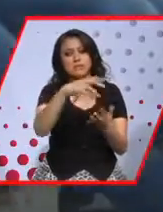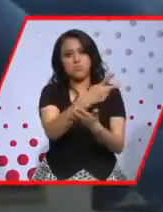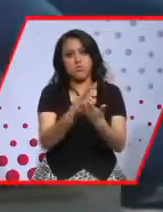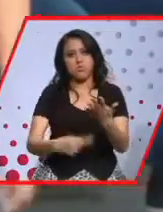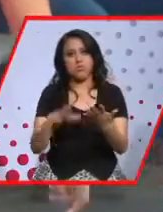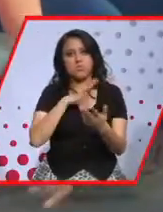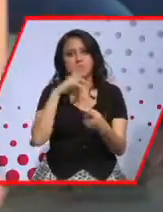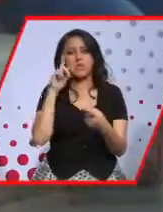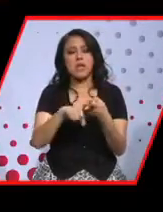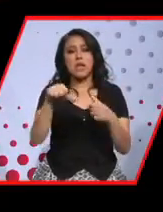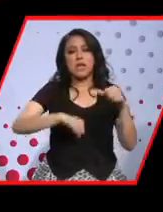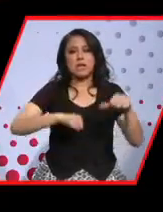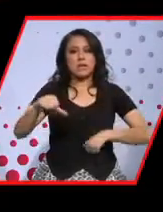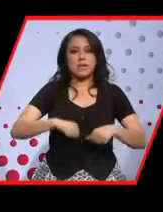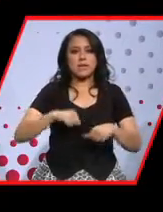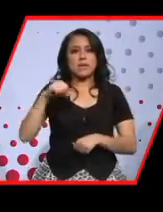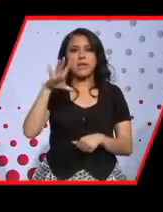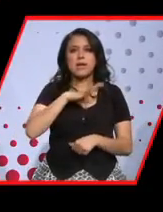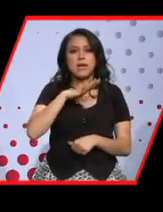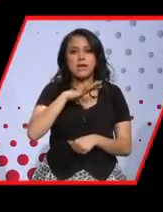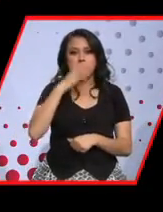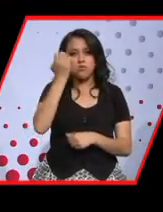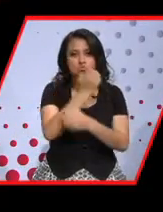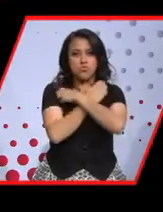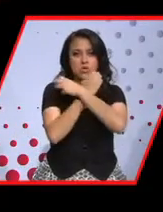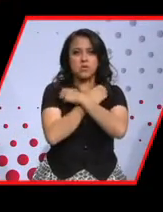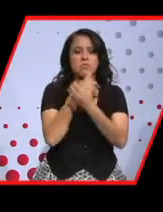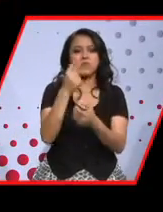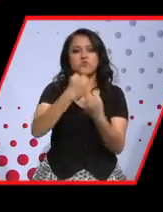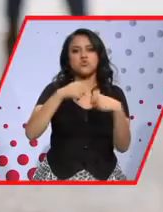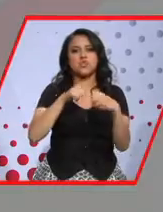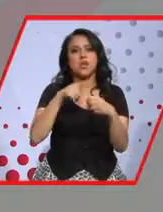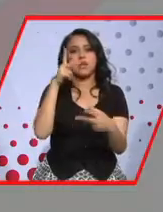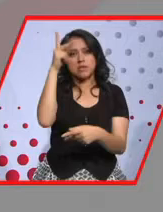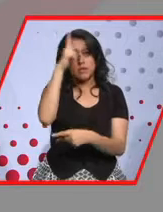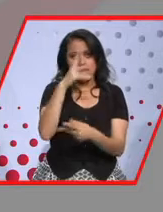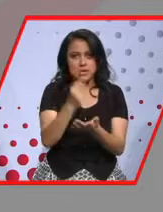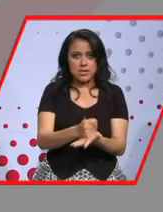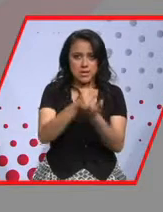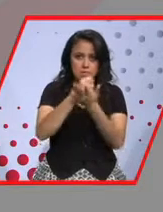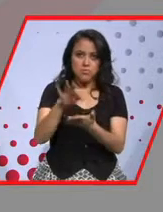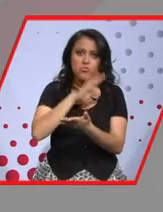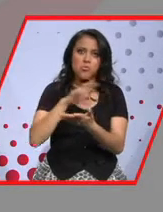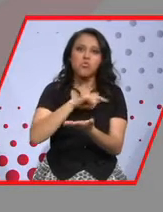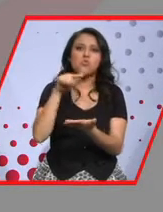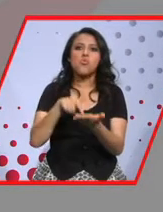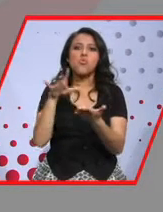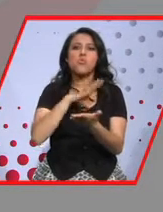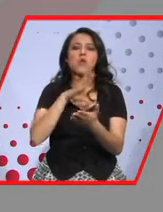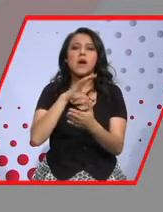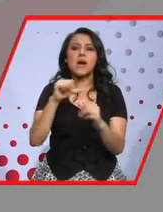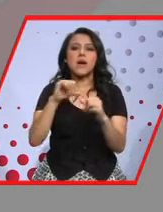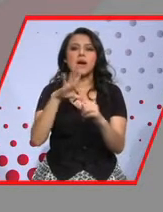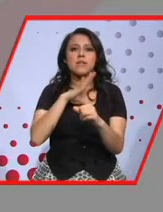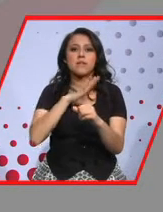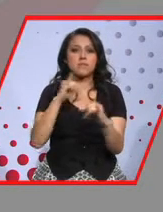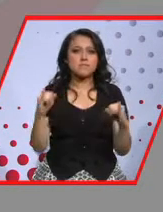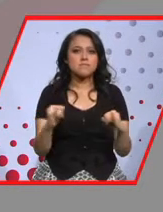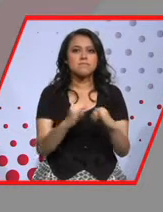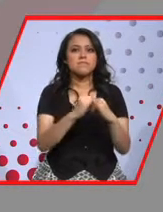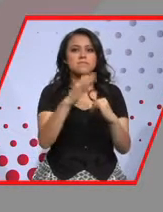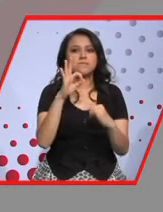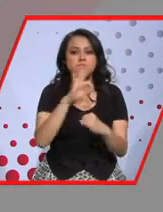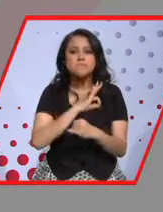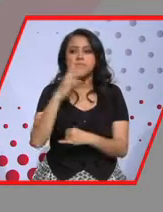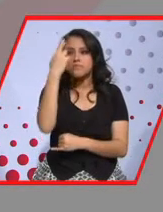Son actividades psicoeducativas, psicosociales y terapéuticas. Puedes acudir a nuestra institución en donde haremos